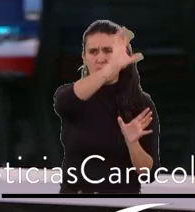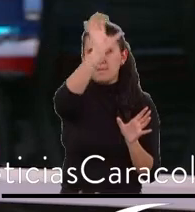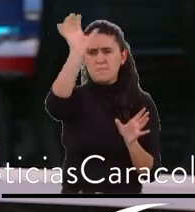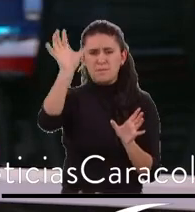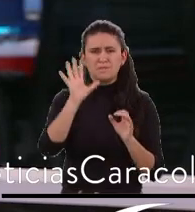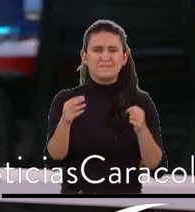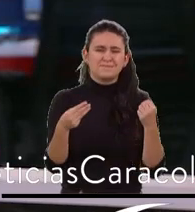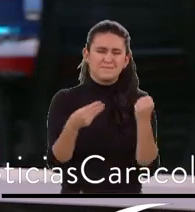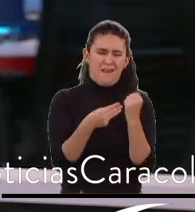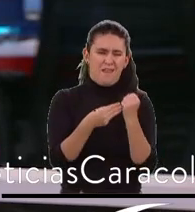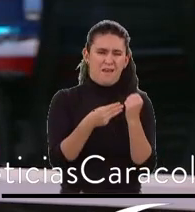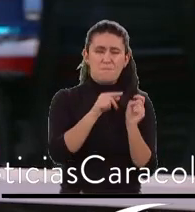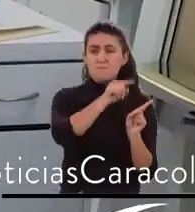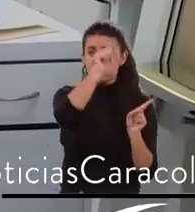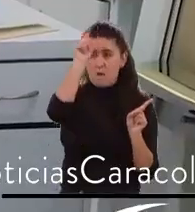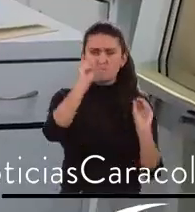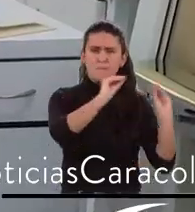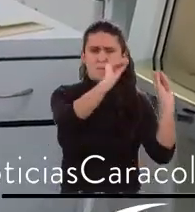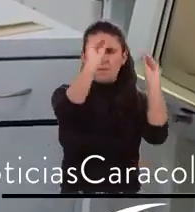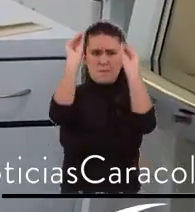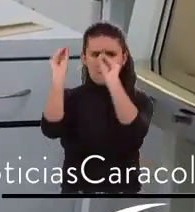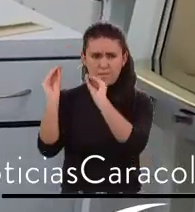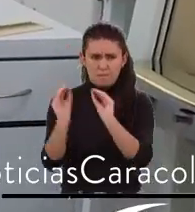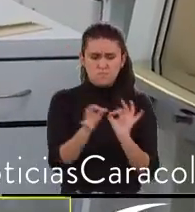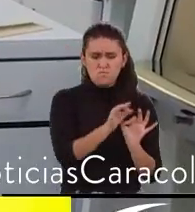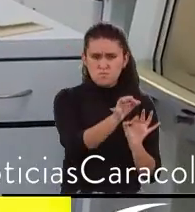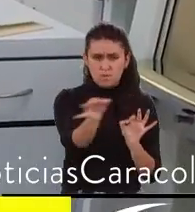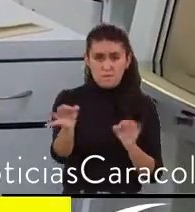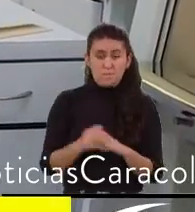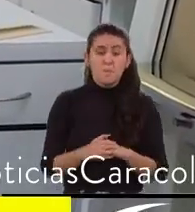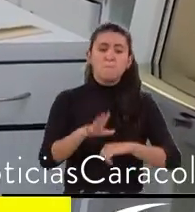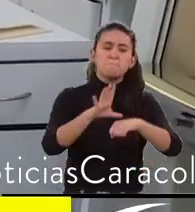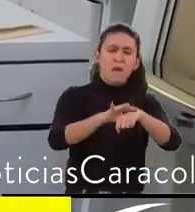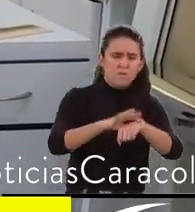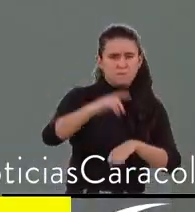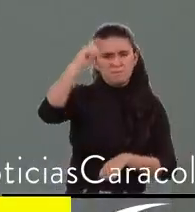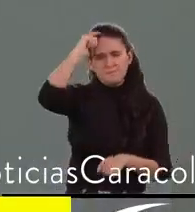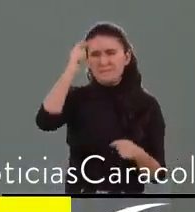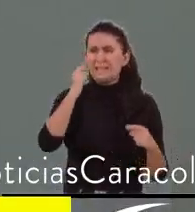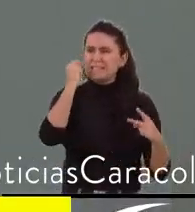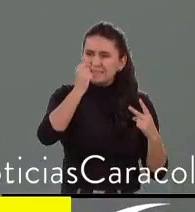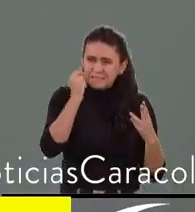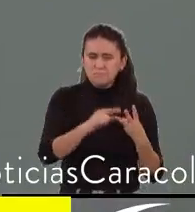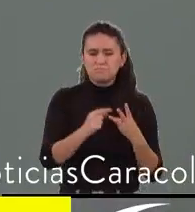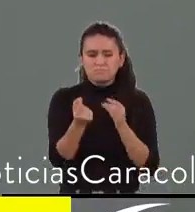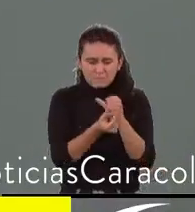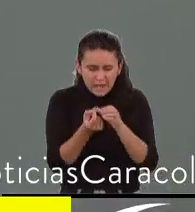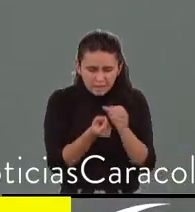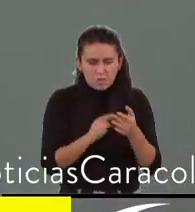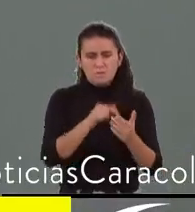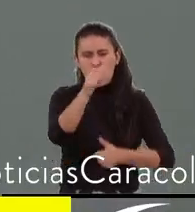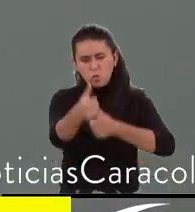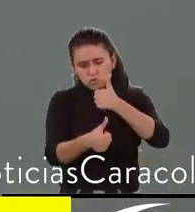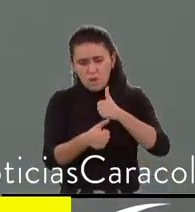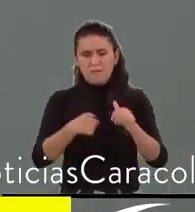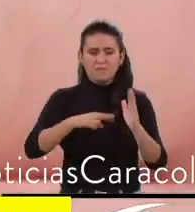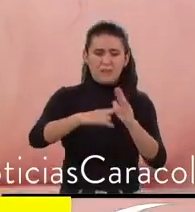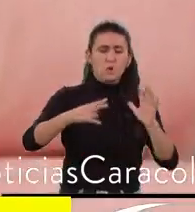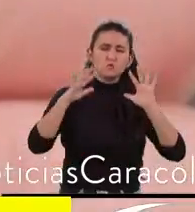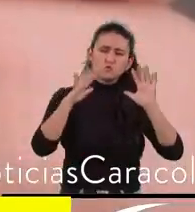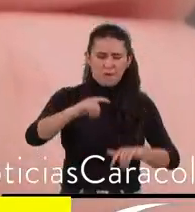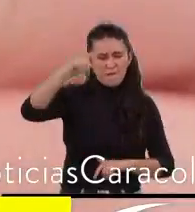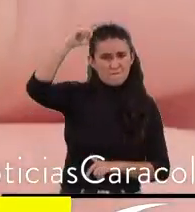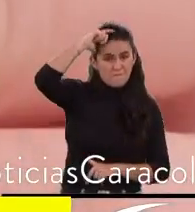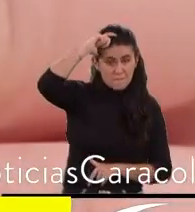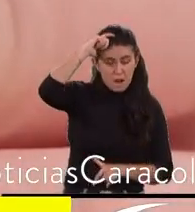del sena en el país médicos enfermeras odontólogos bacteriólogos auxiliares o técnicos de enfermería y en salud